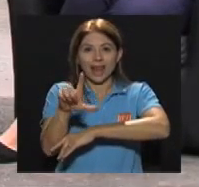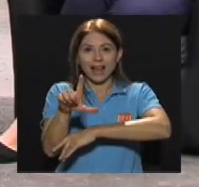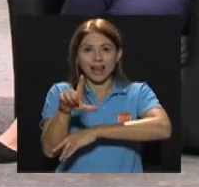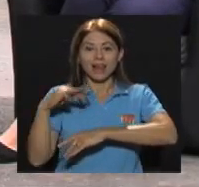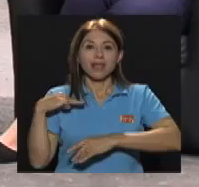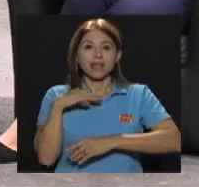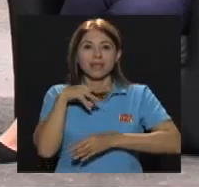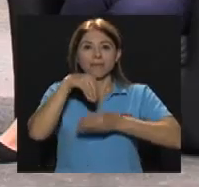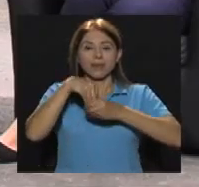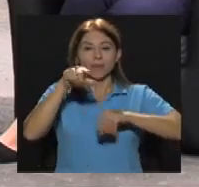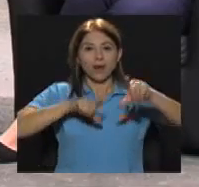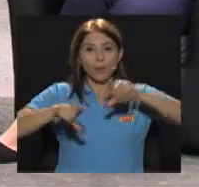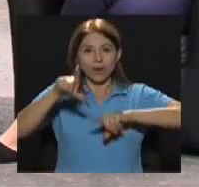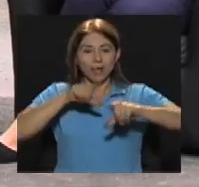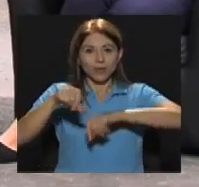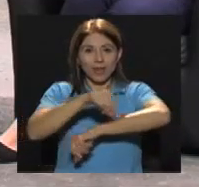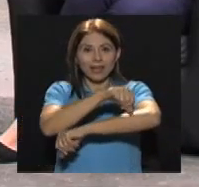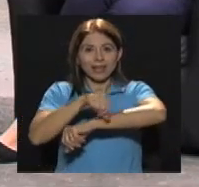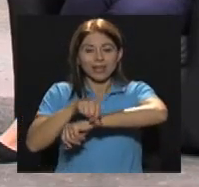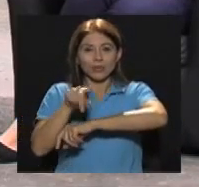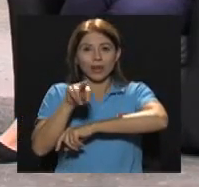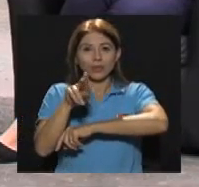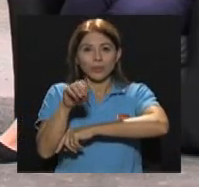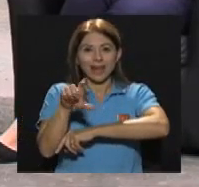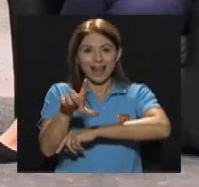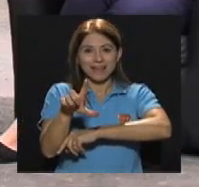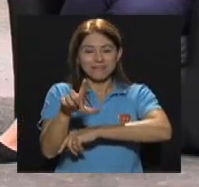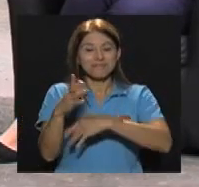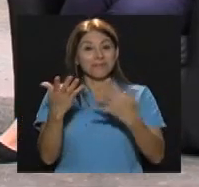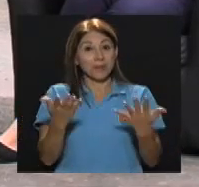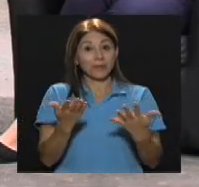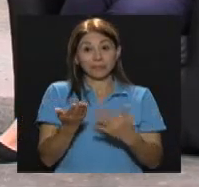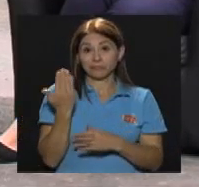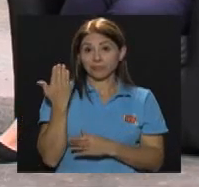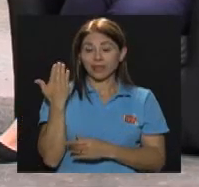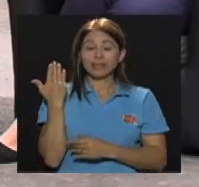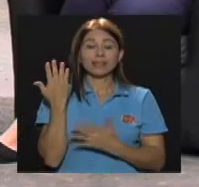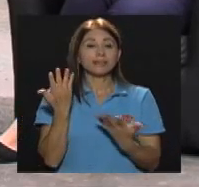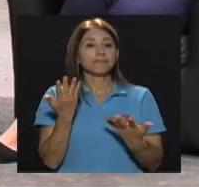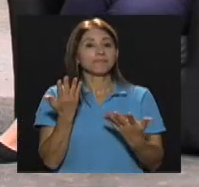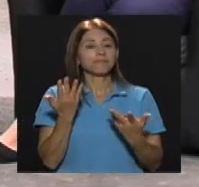miembro del laboratorio de arquitectura tropical. Doña Eugenia, en el bloque pasado